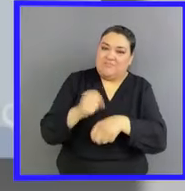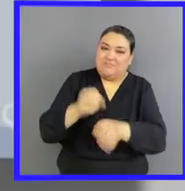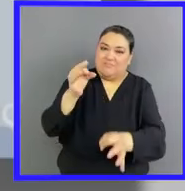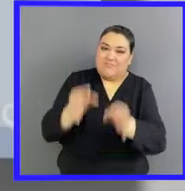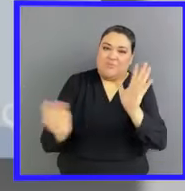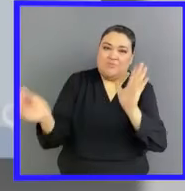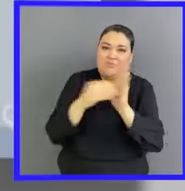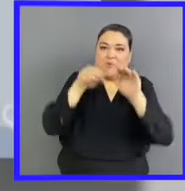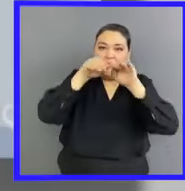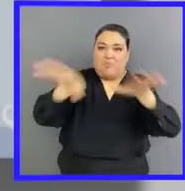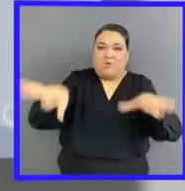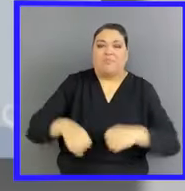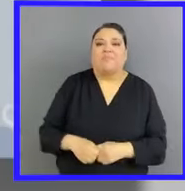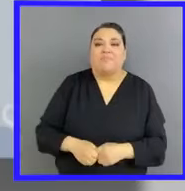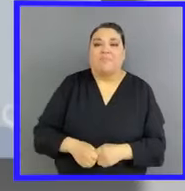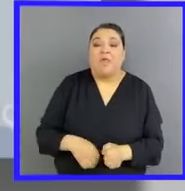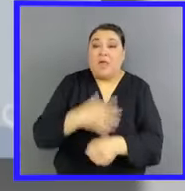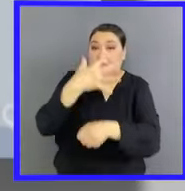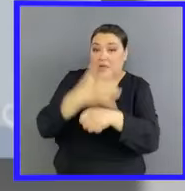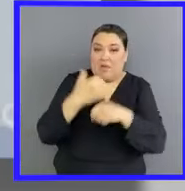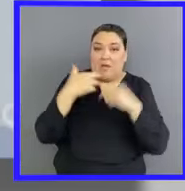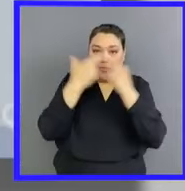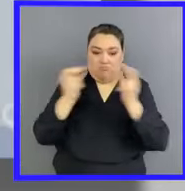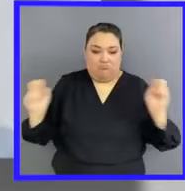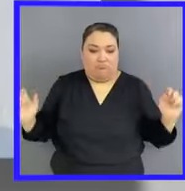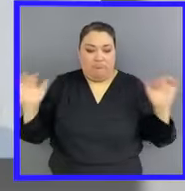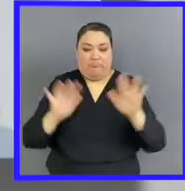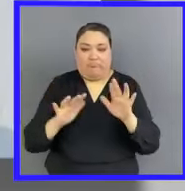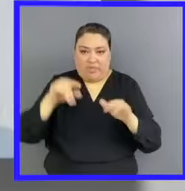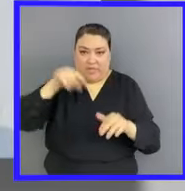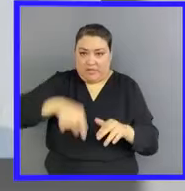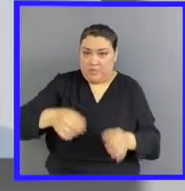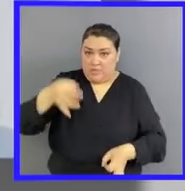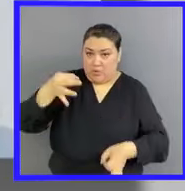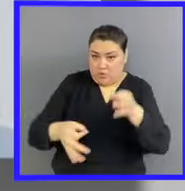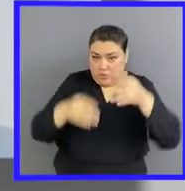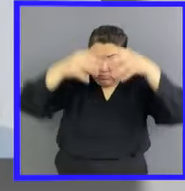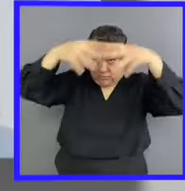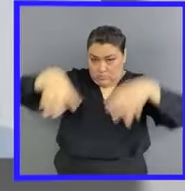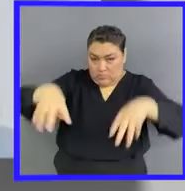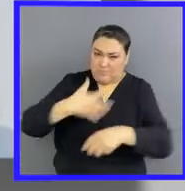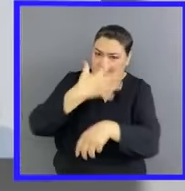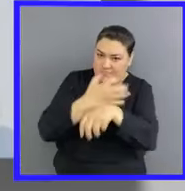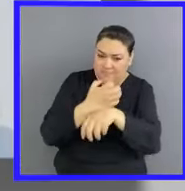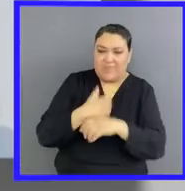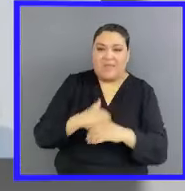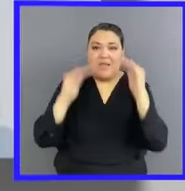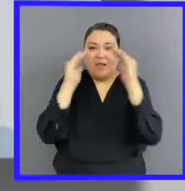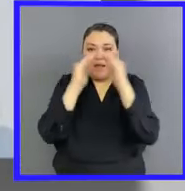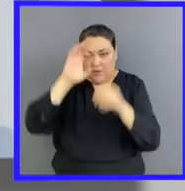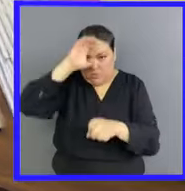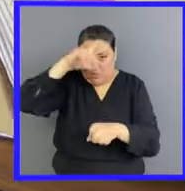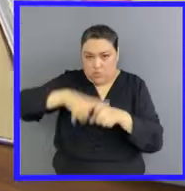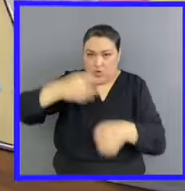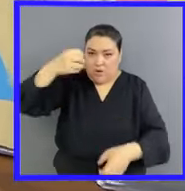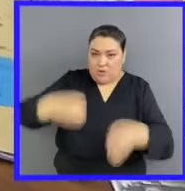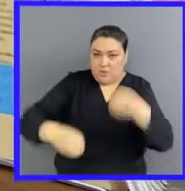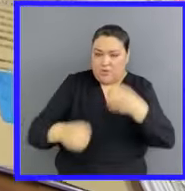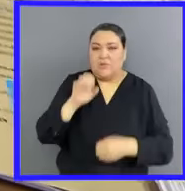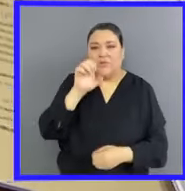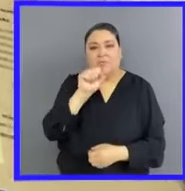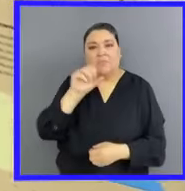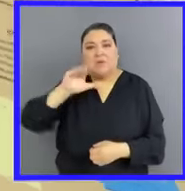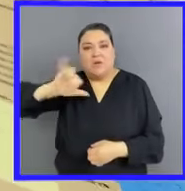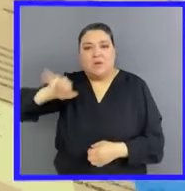En la quinta sesión de las jornadas universitarias de jurisprudencia que organizaron las Casas de la Cultura Jurídica de la Suprema Corte, se destacó